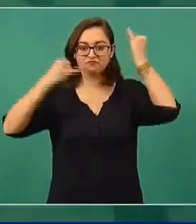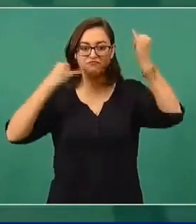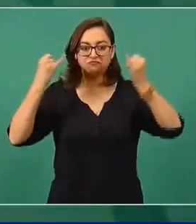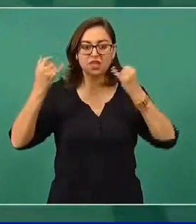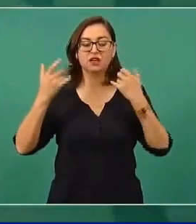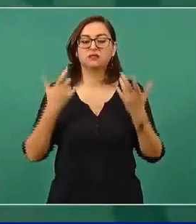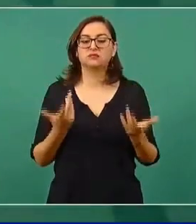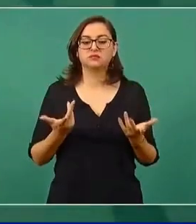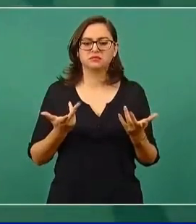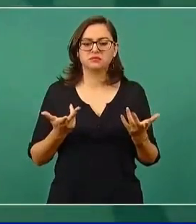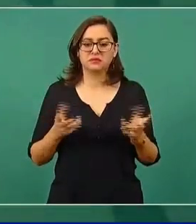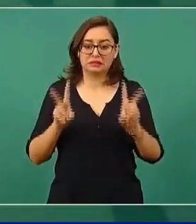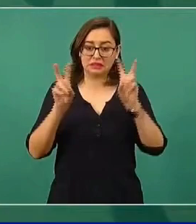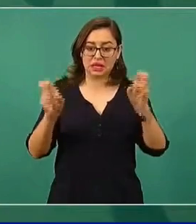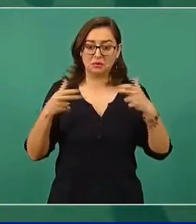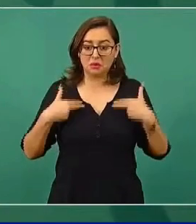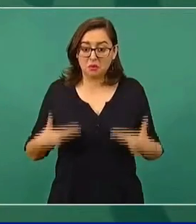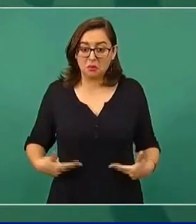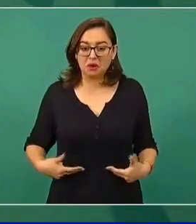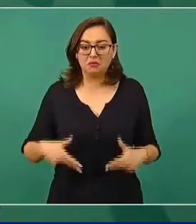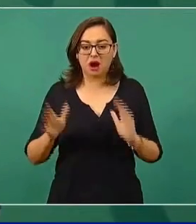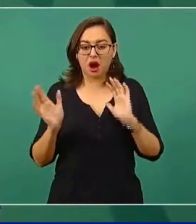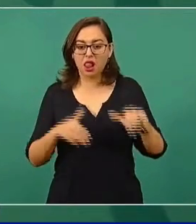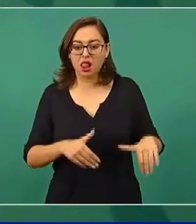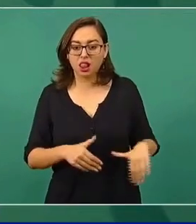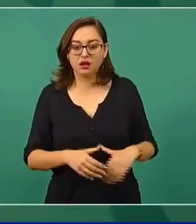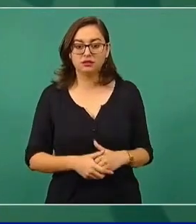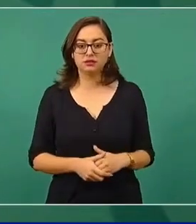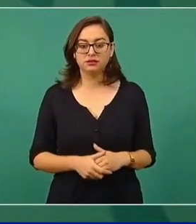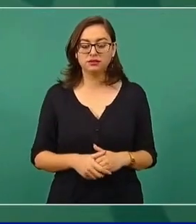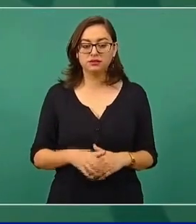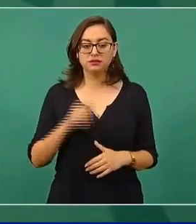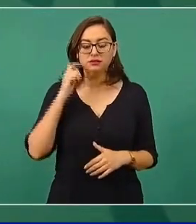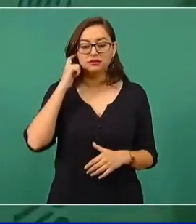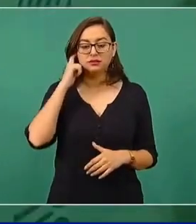humanismo lo hacen a un lado.